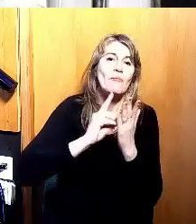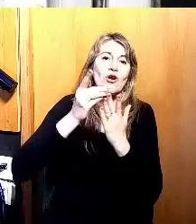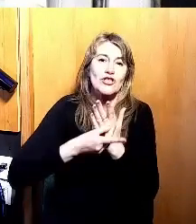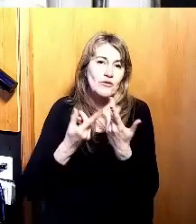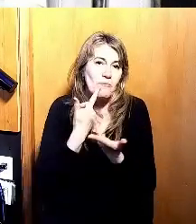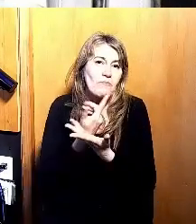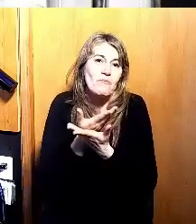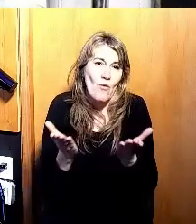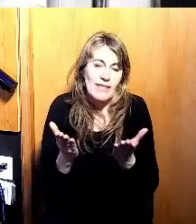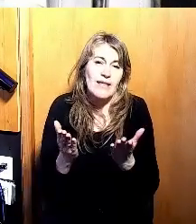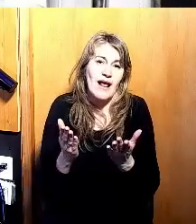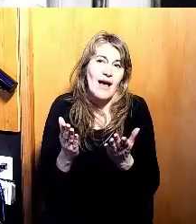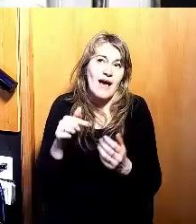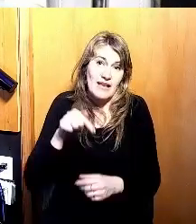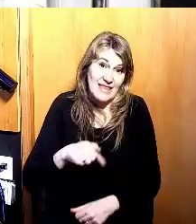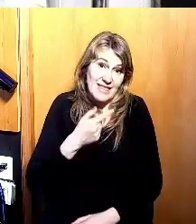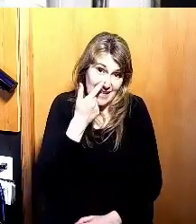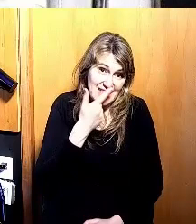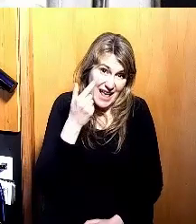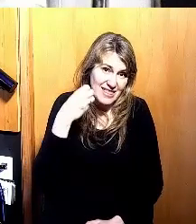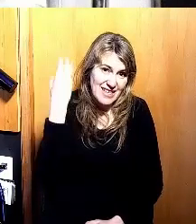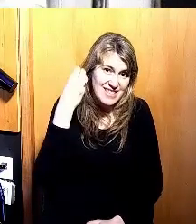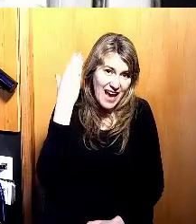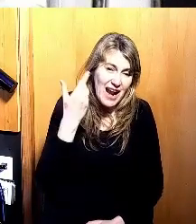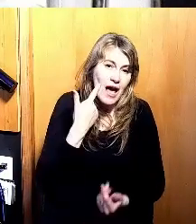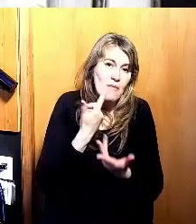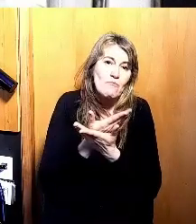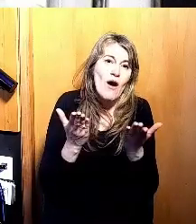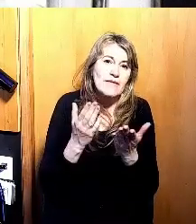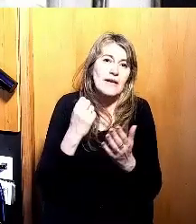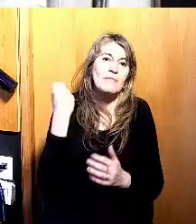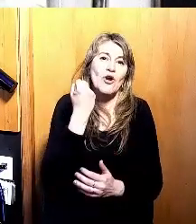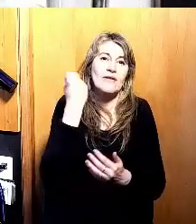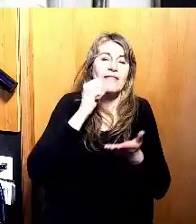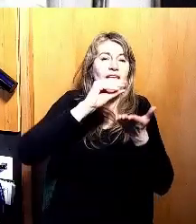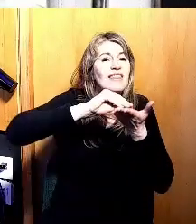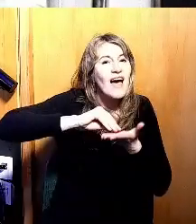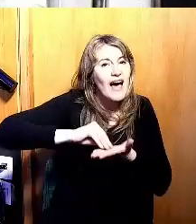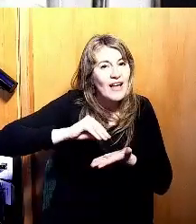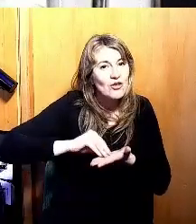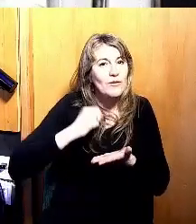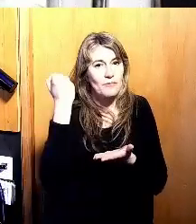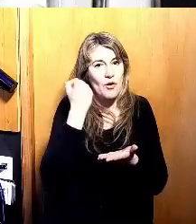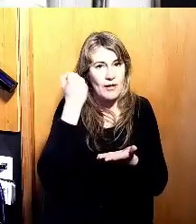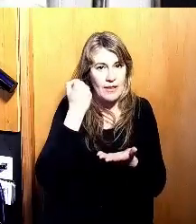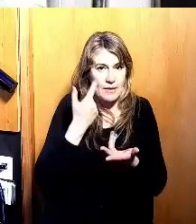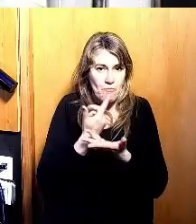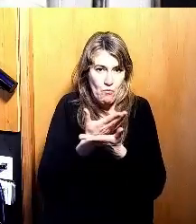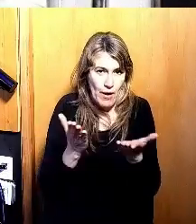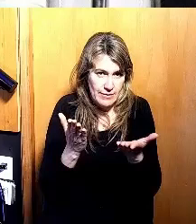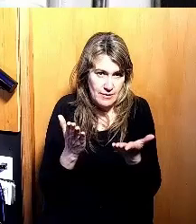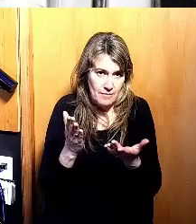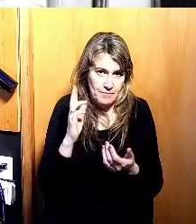charla para volver a mostrar la importancia de los datos y hacer